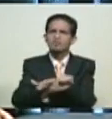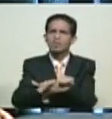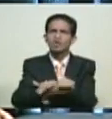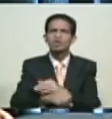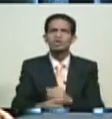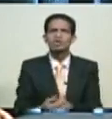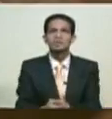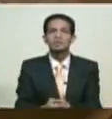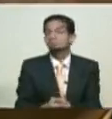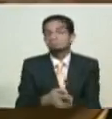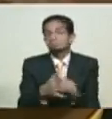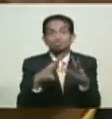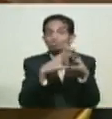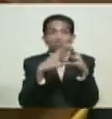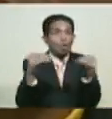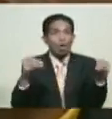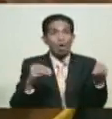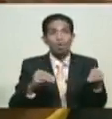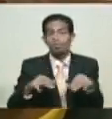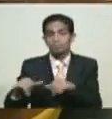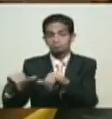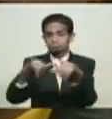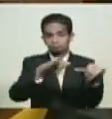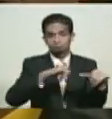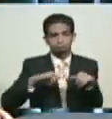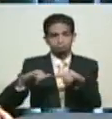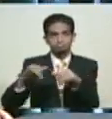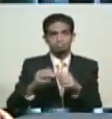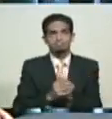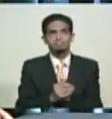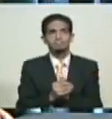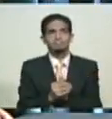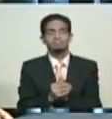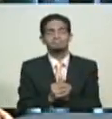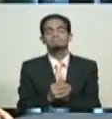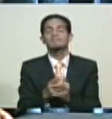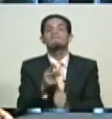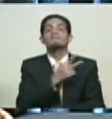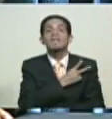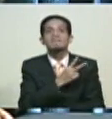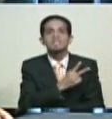todos bardasano todo venevisión